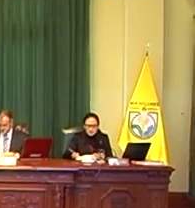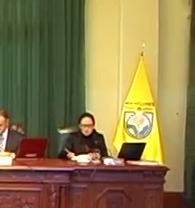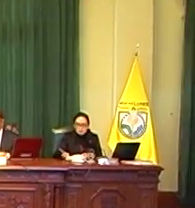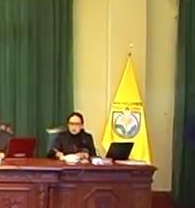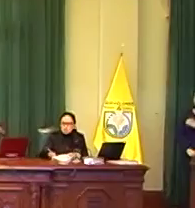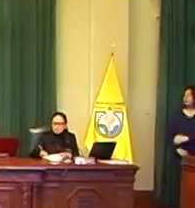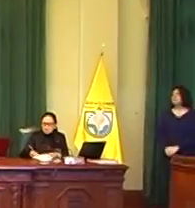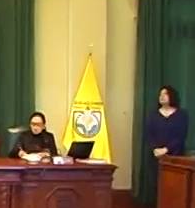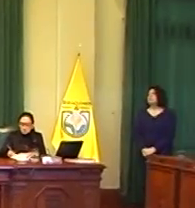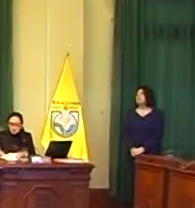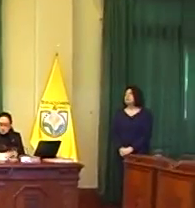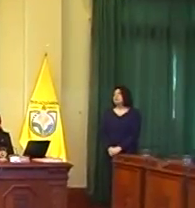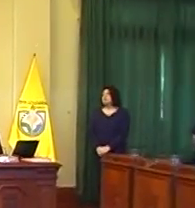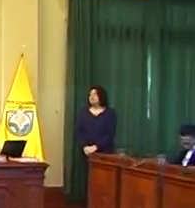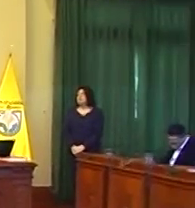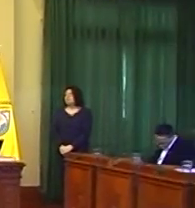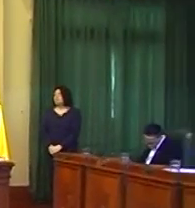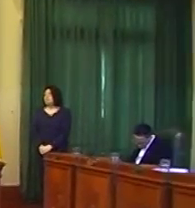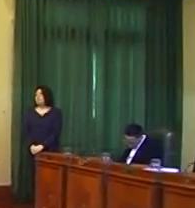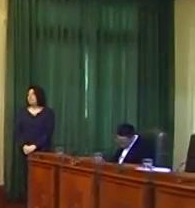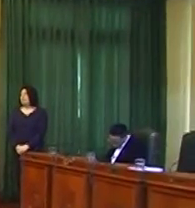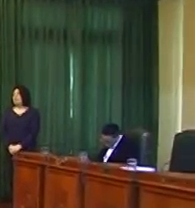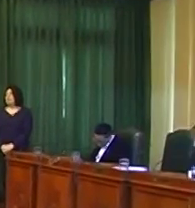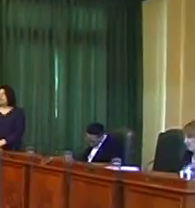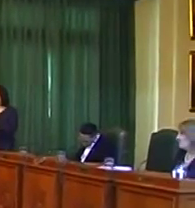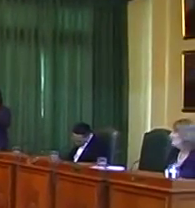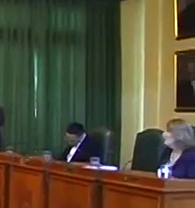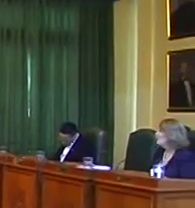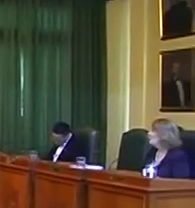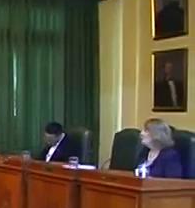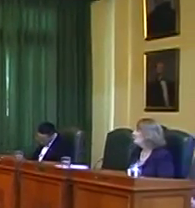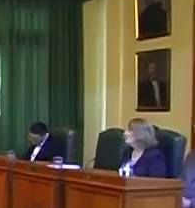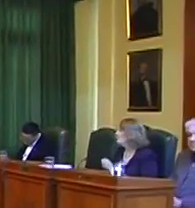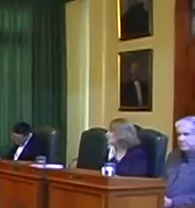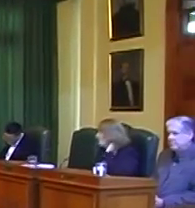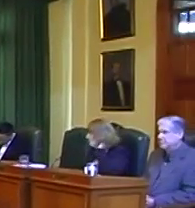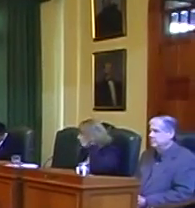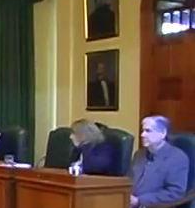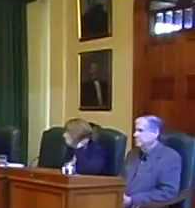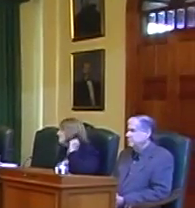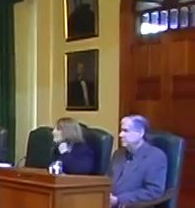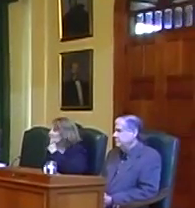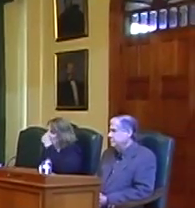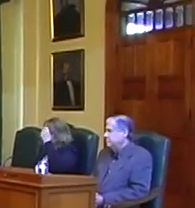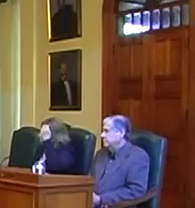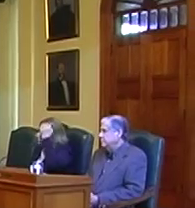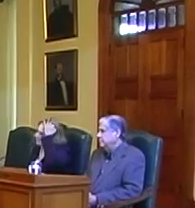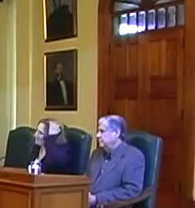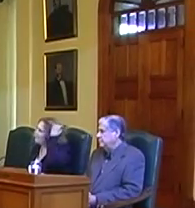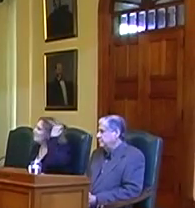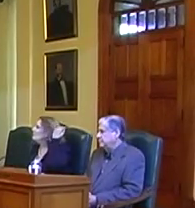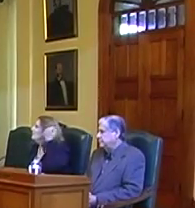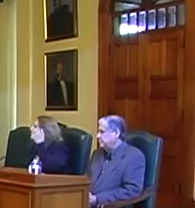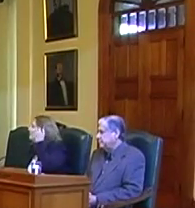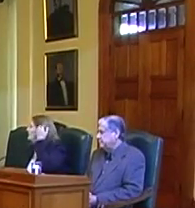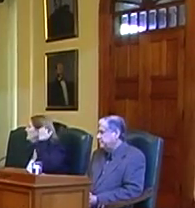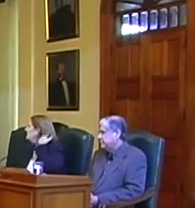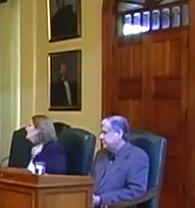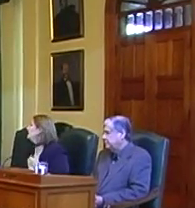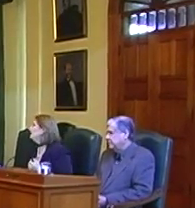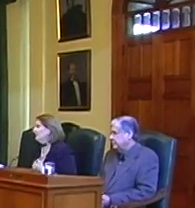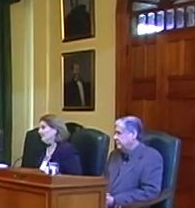Susana Stilich Watson. Señorita Daniela Lozano Vítor. Señora Franca Rey Camino.